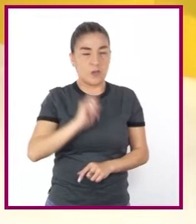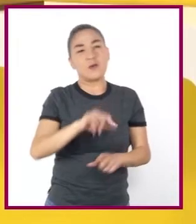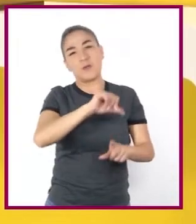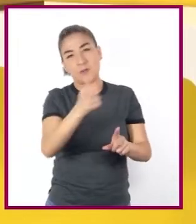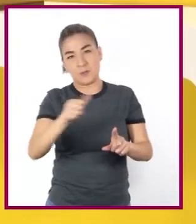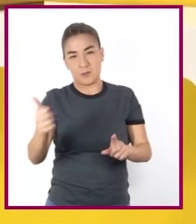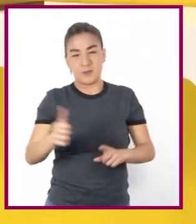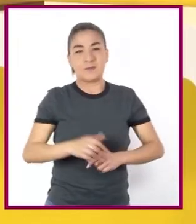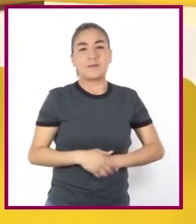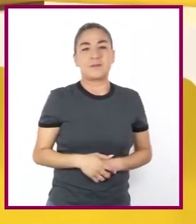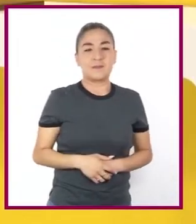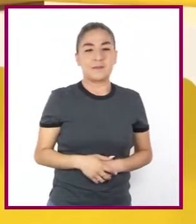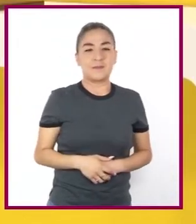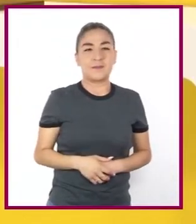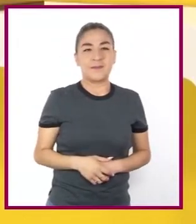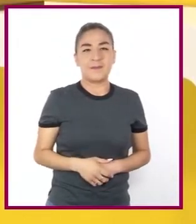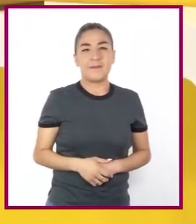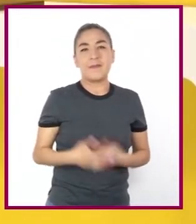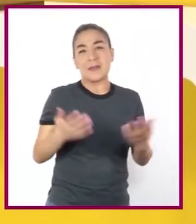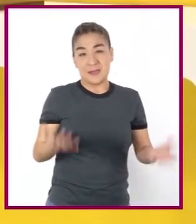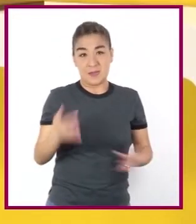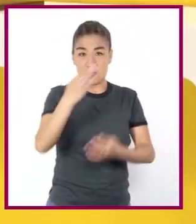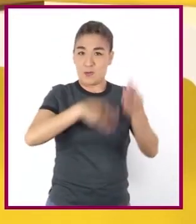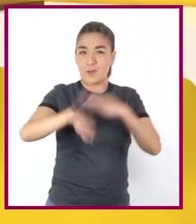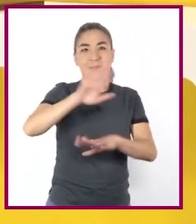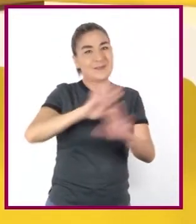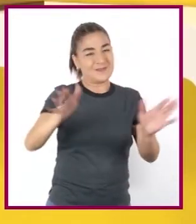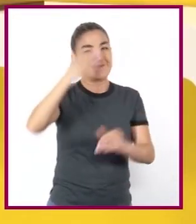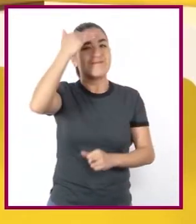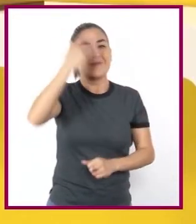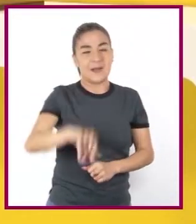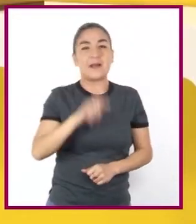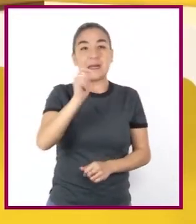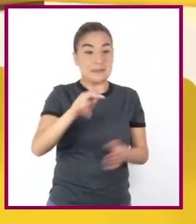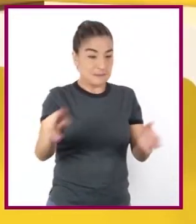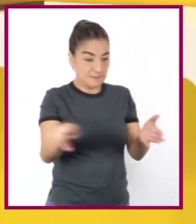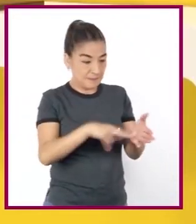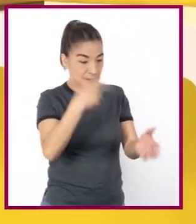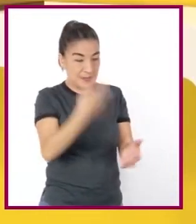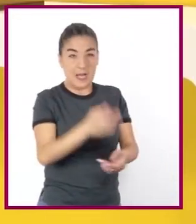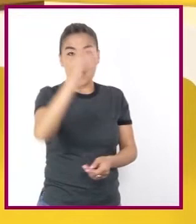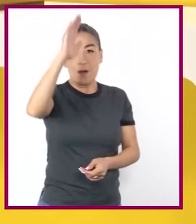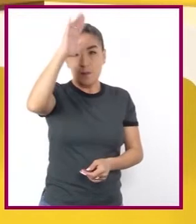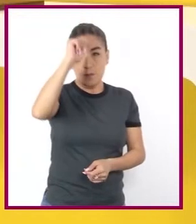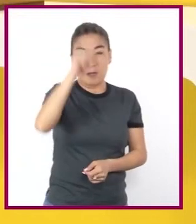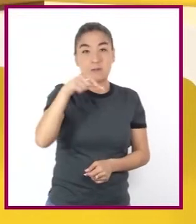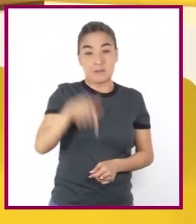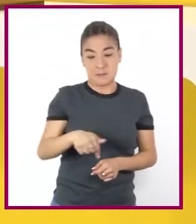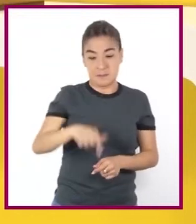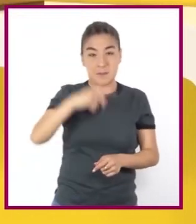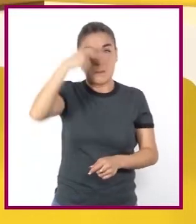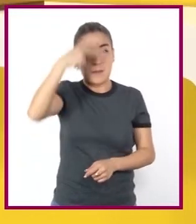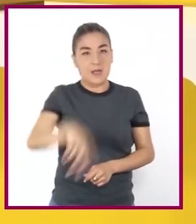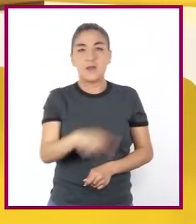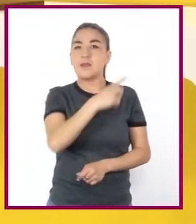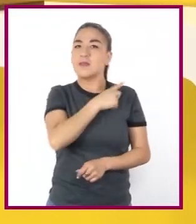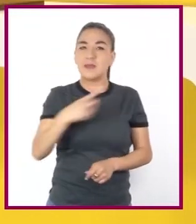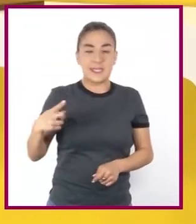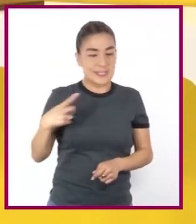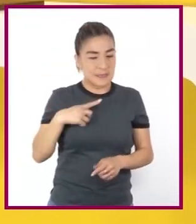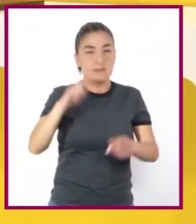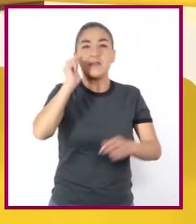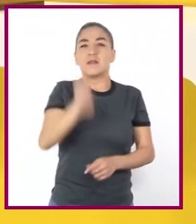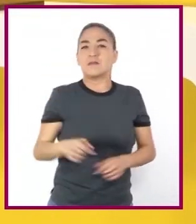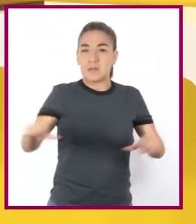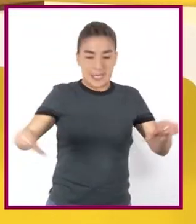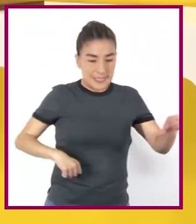otros. Como sabemos, al firmar estos tratados, el Estado mexicano se obliga a llevar a cabo acciones